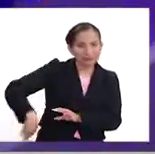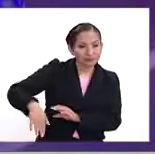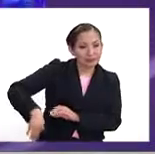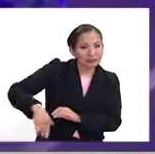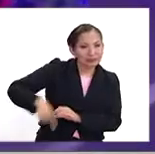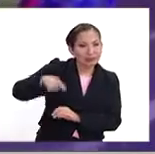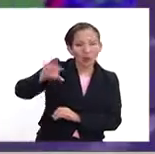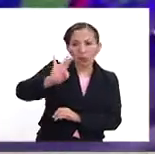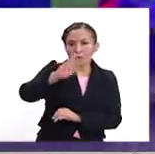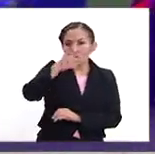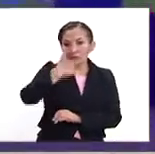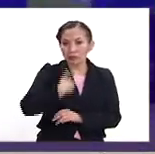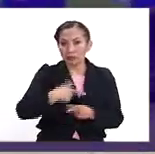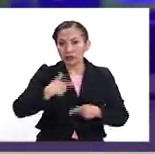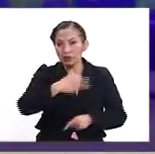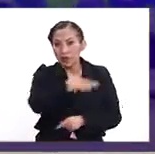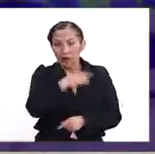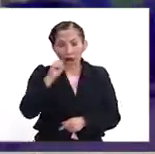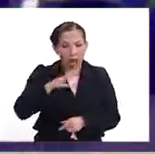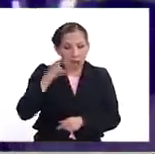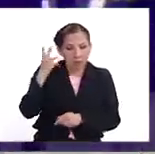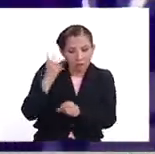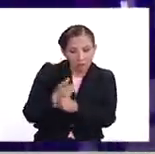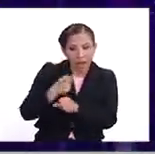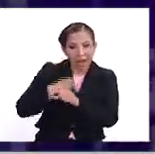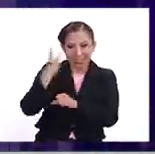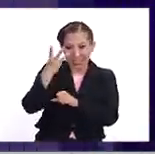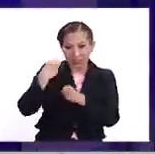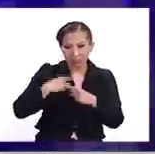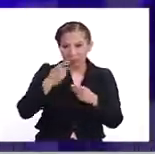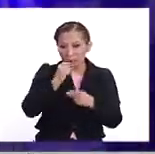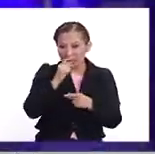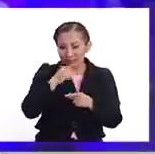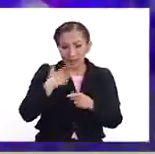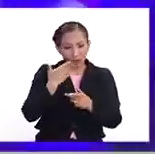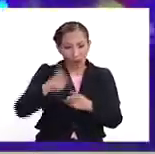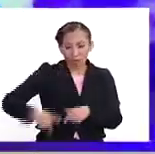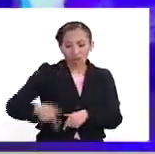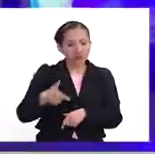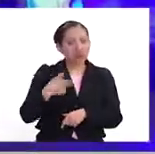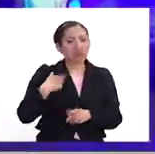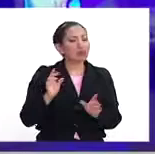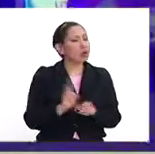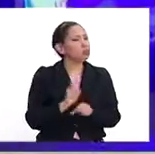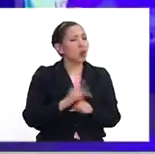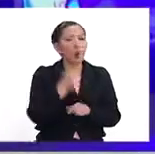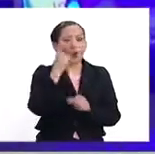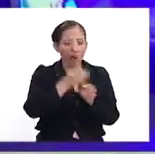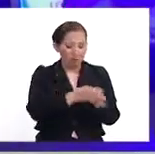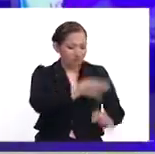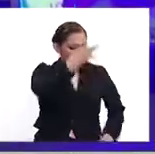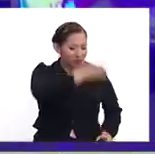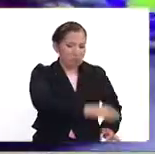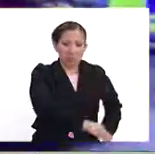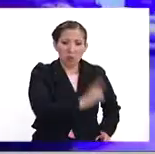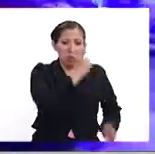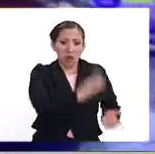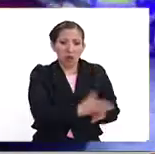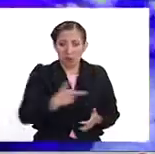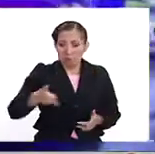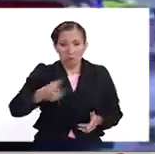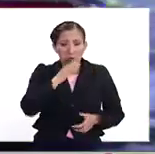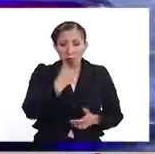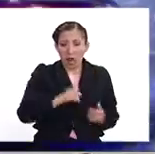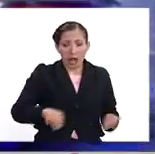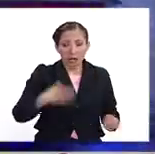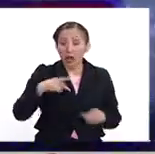comentábamos, hubo 48 heridos, entre ellos hay 3 policías desarmados, aquí los llamados Bobby solo portan una macana, y únicamente las